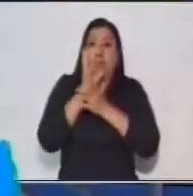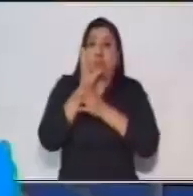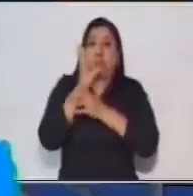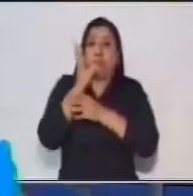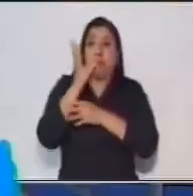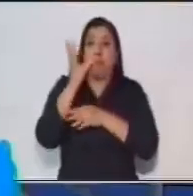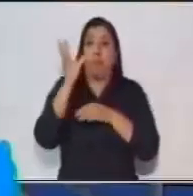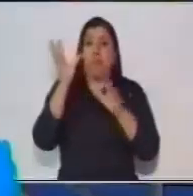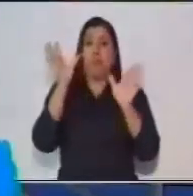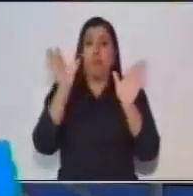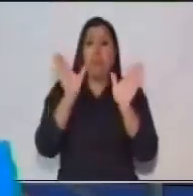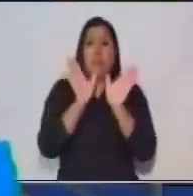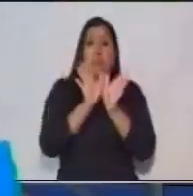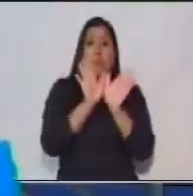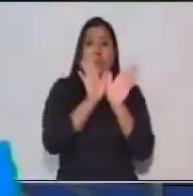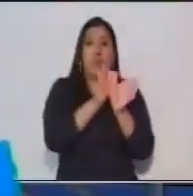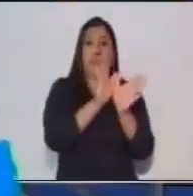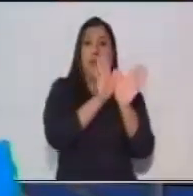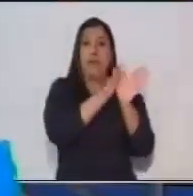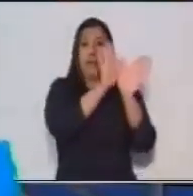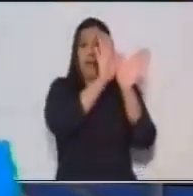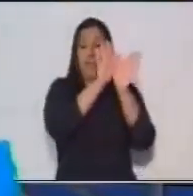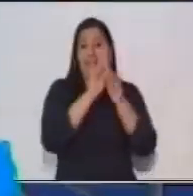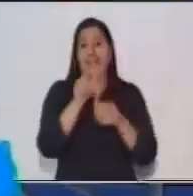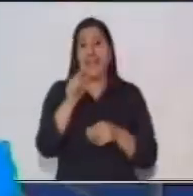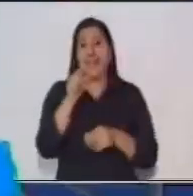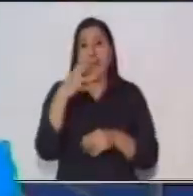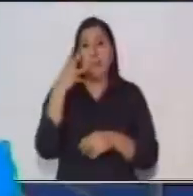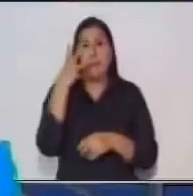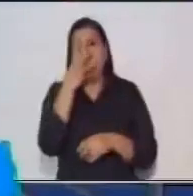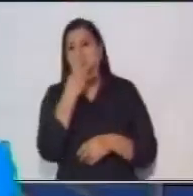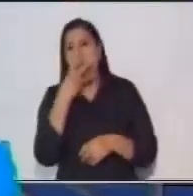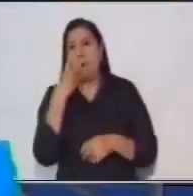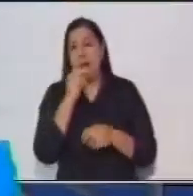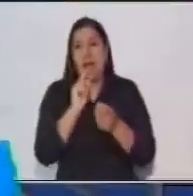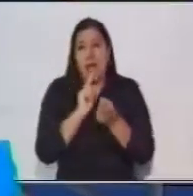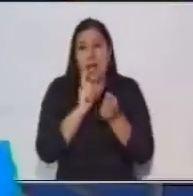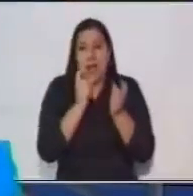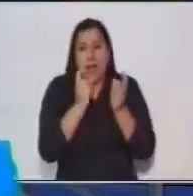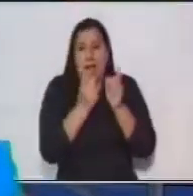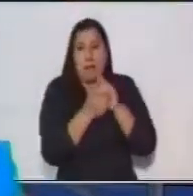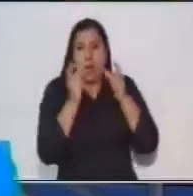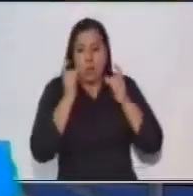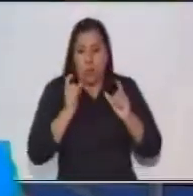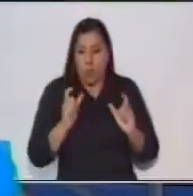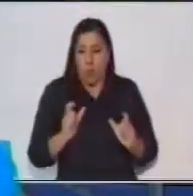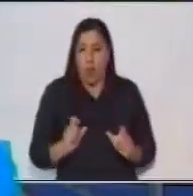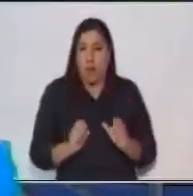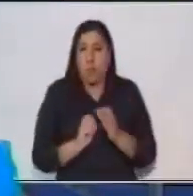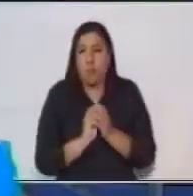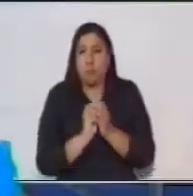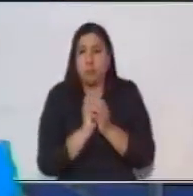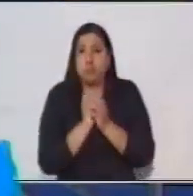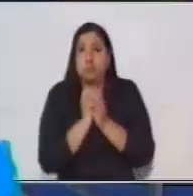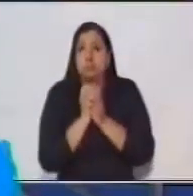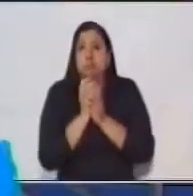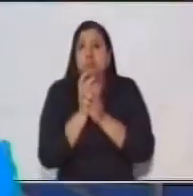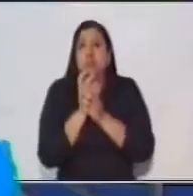bellísima, ¿qué? ¿Se recuerdan que les dije que se iba a convertir en algo muy bonito,